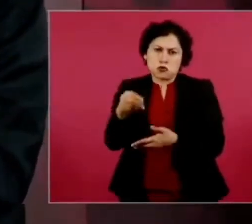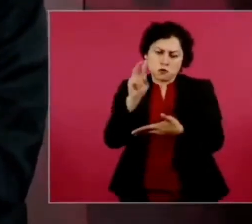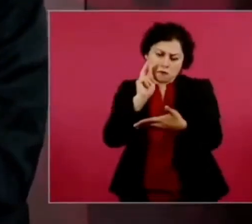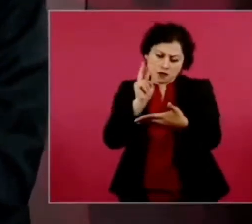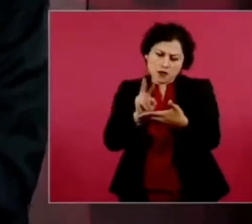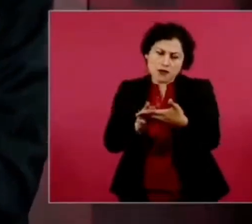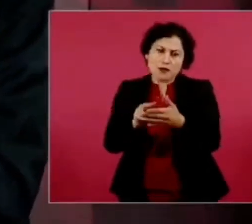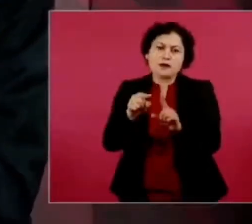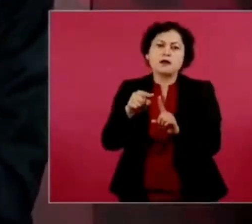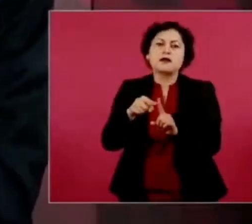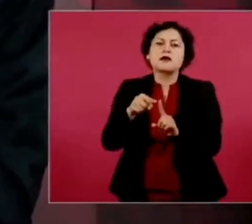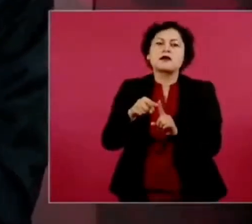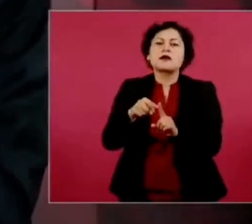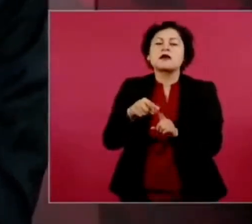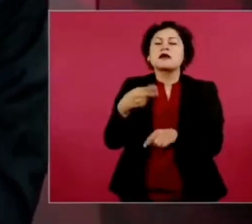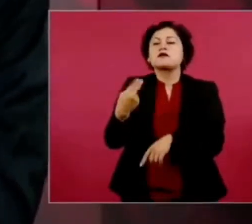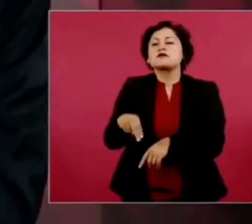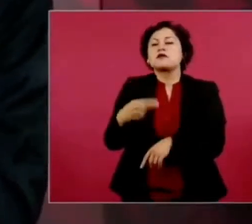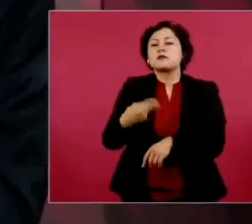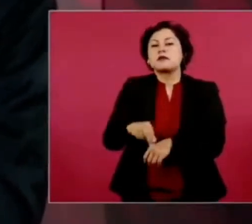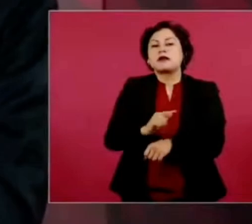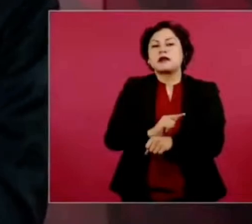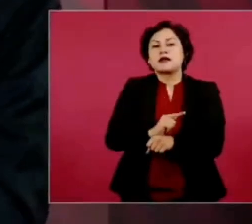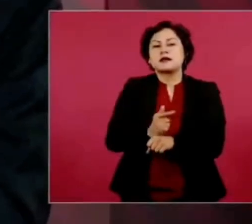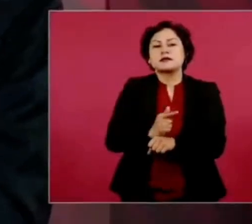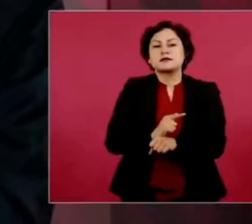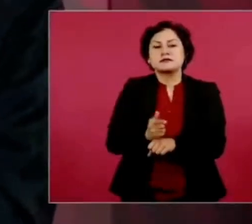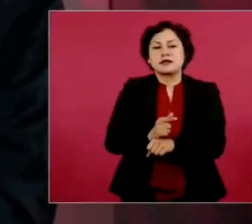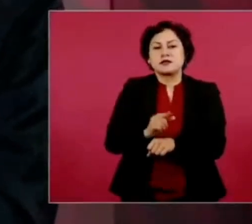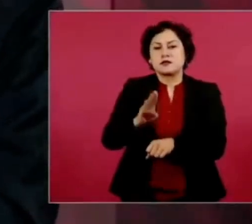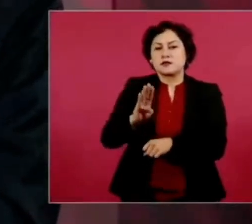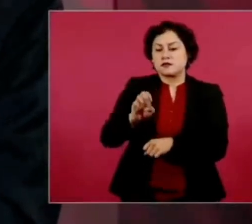El nombre era licenciado Benito Juárez.